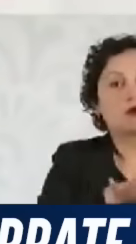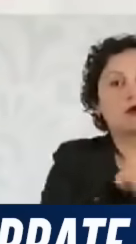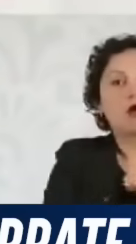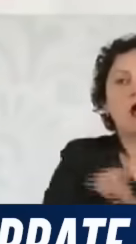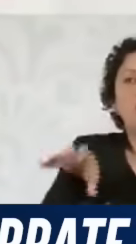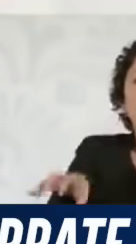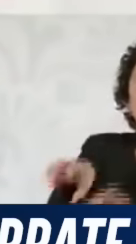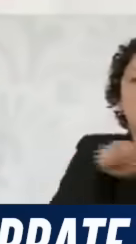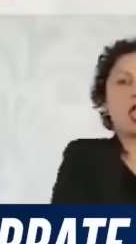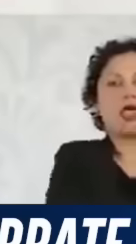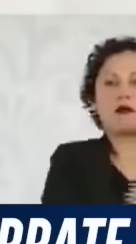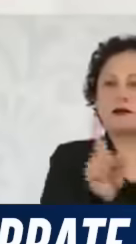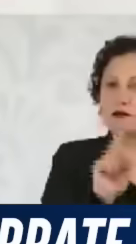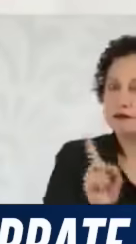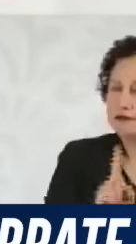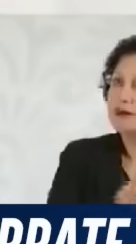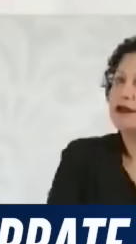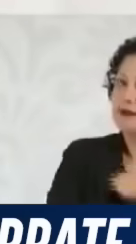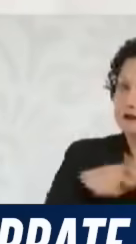porque tuvo una,